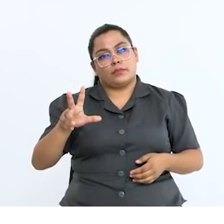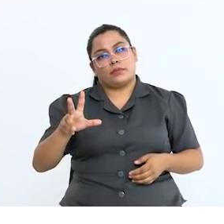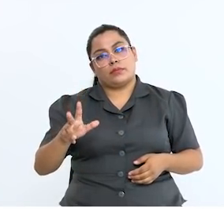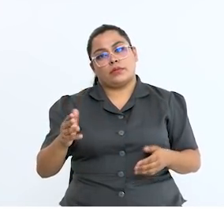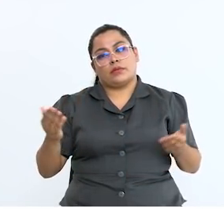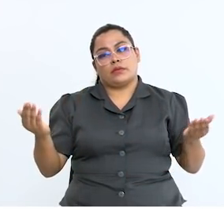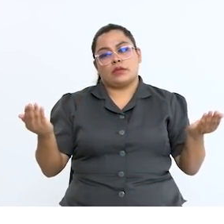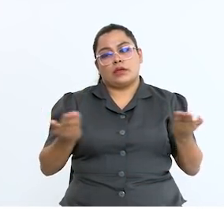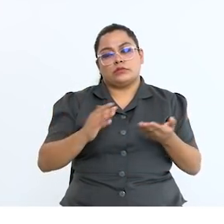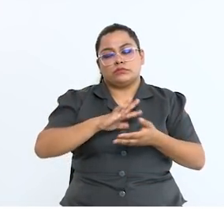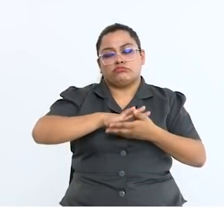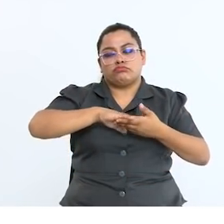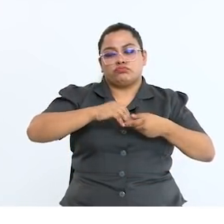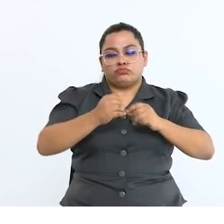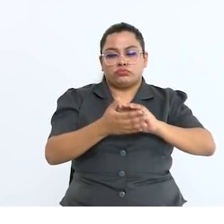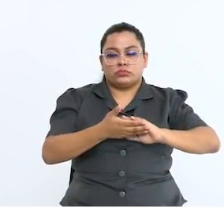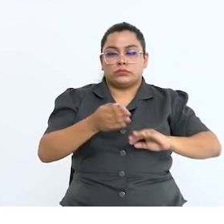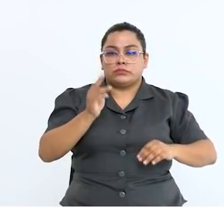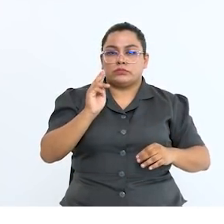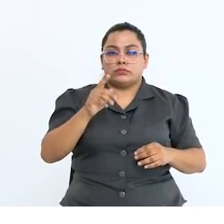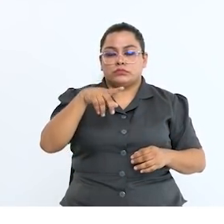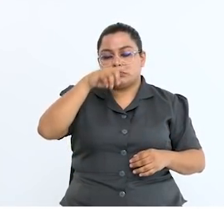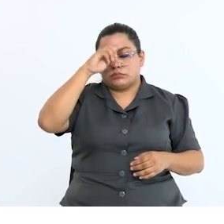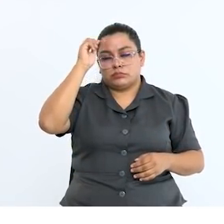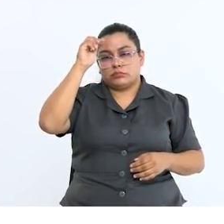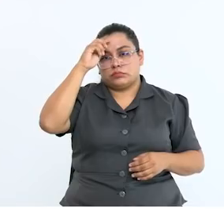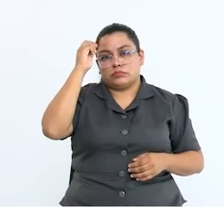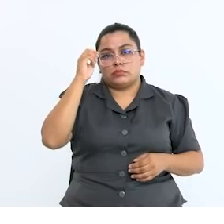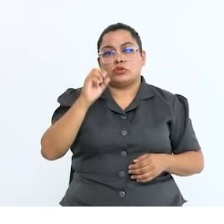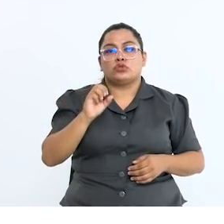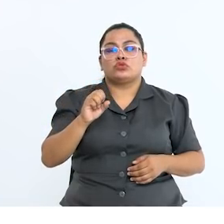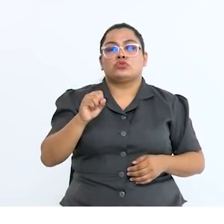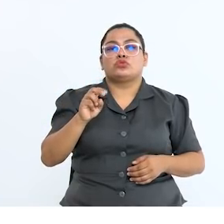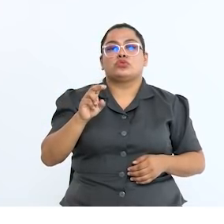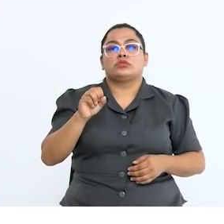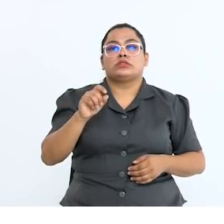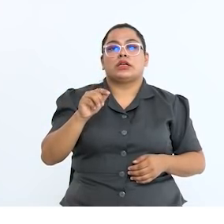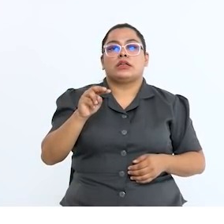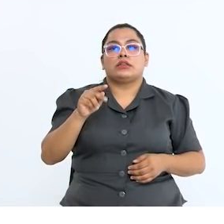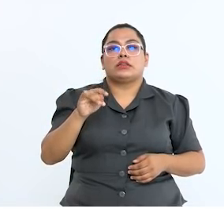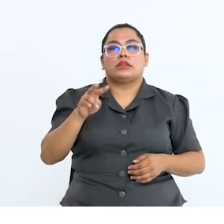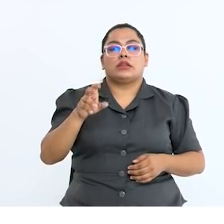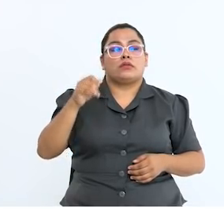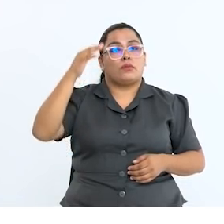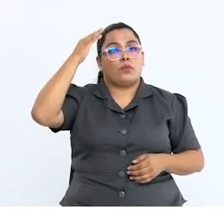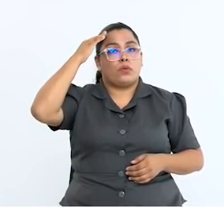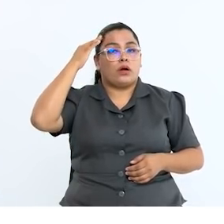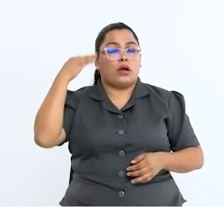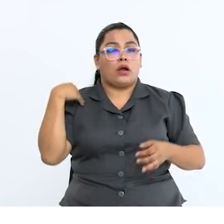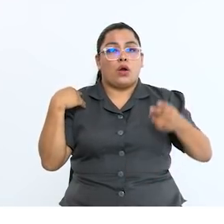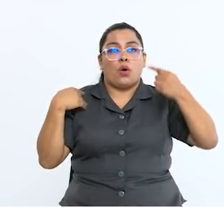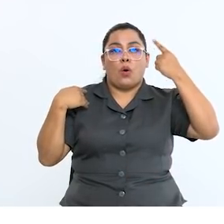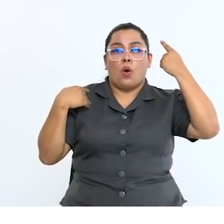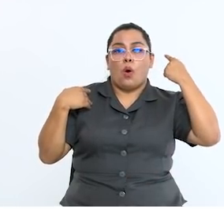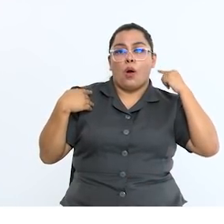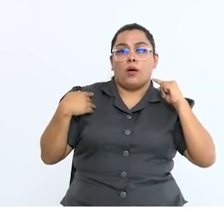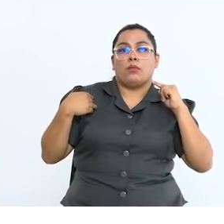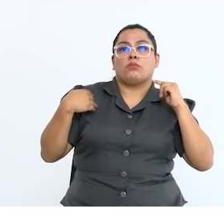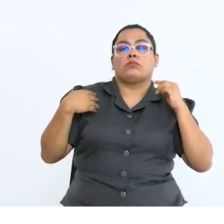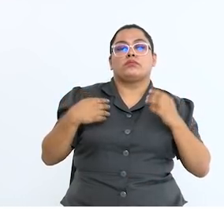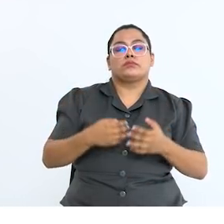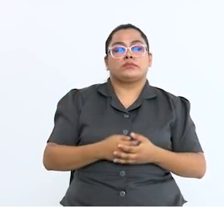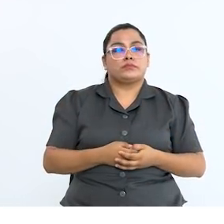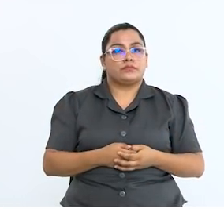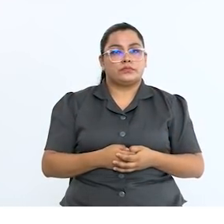unidad 3, recrea cuentos. Asimismo, se trabajará la noción de sustantivo, femenino, masculino, singular